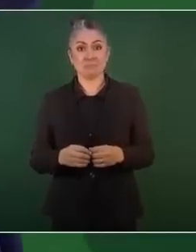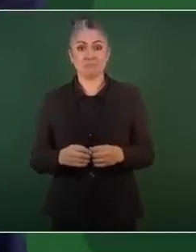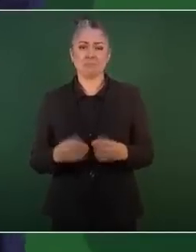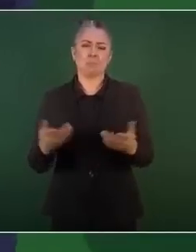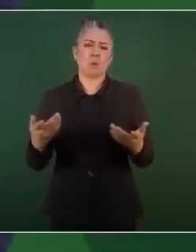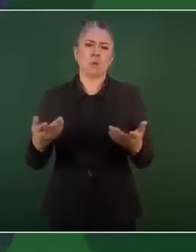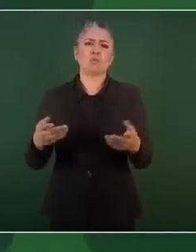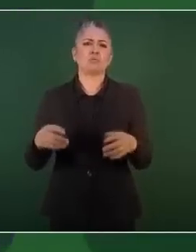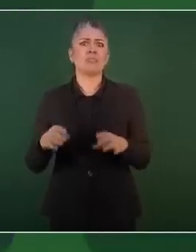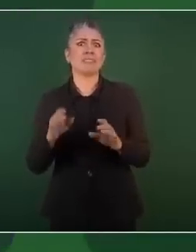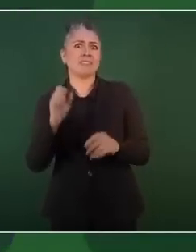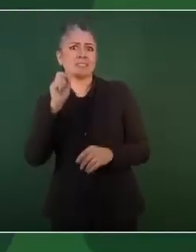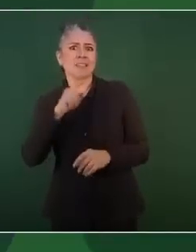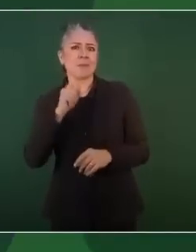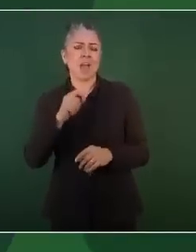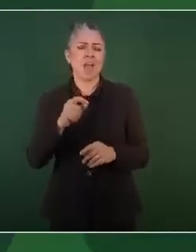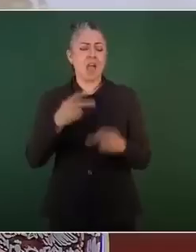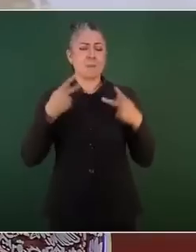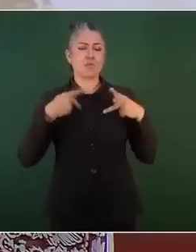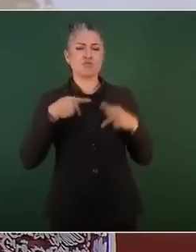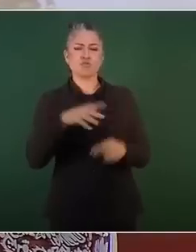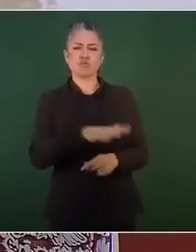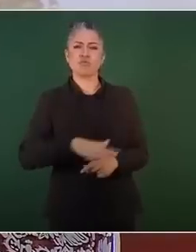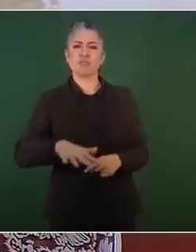cómo ve la gente